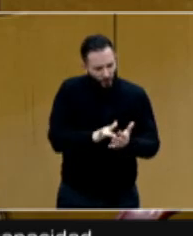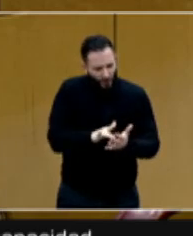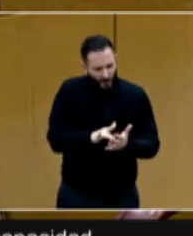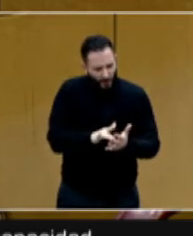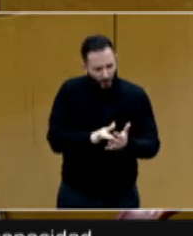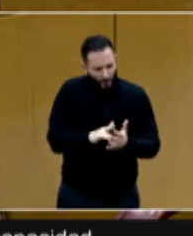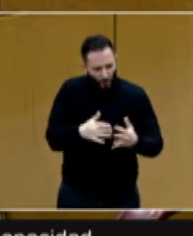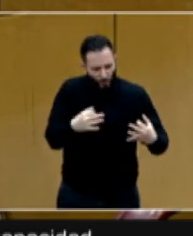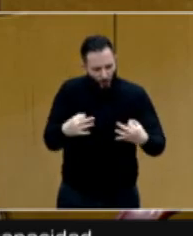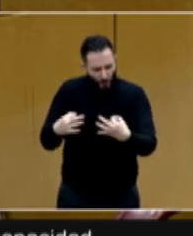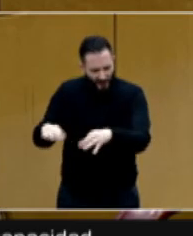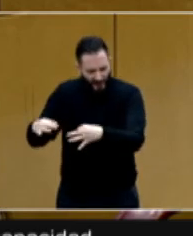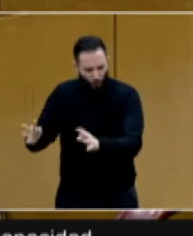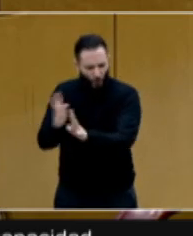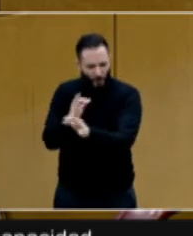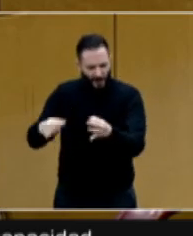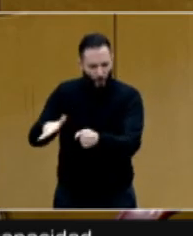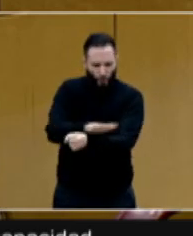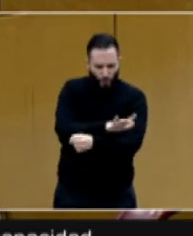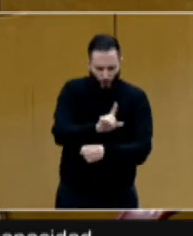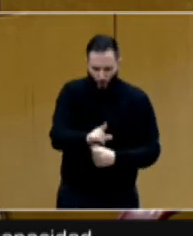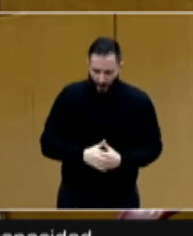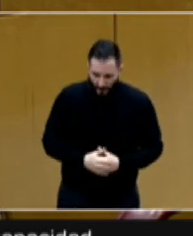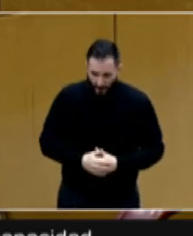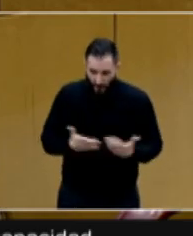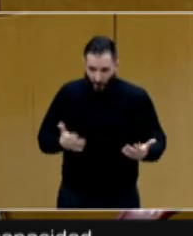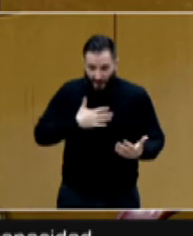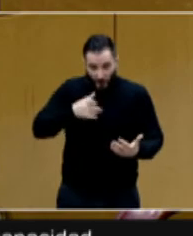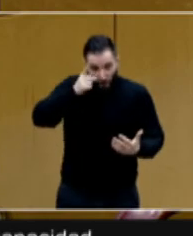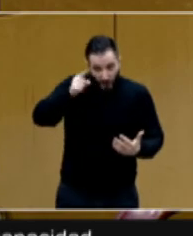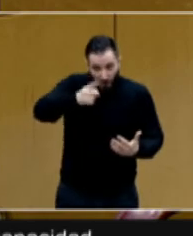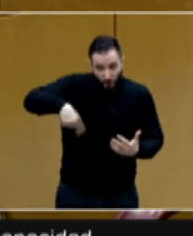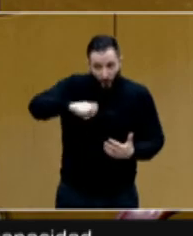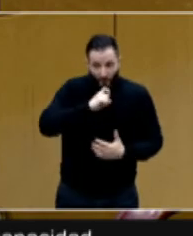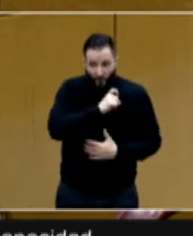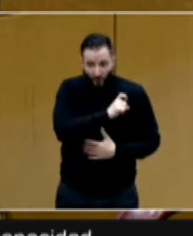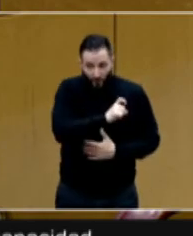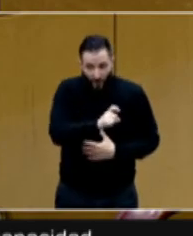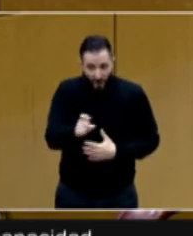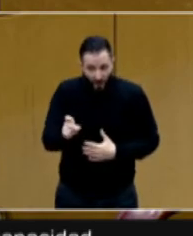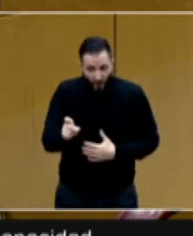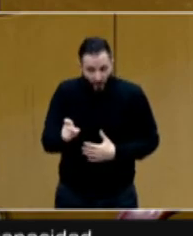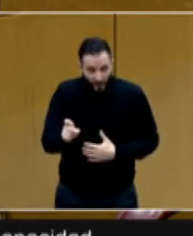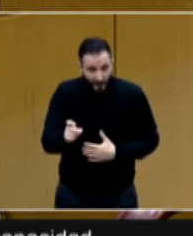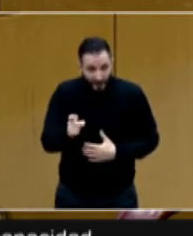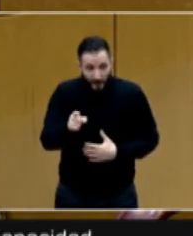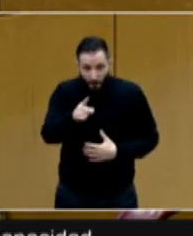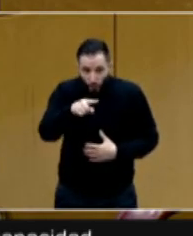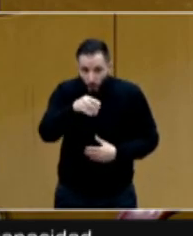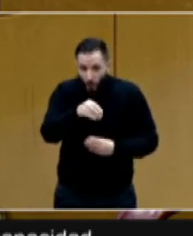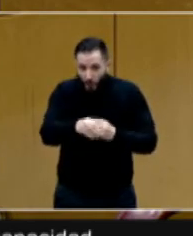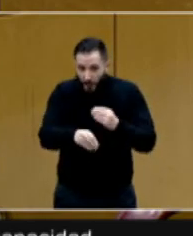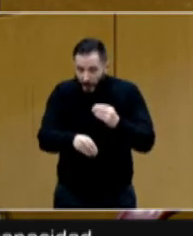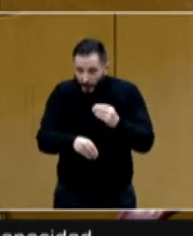no sé hasta qué punto si os habéis topado con este problema en vuestra fundación en vuestra Y si habéis